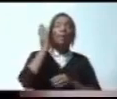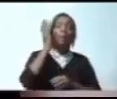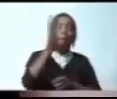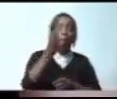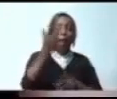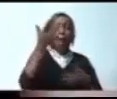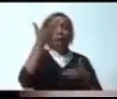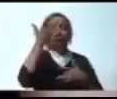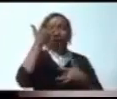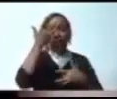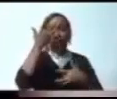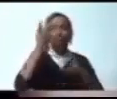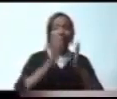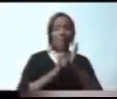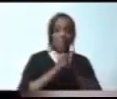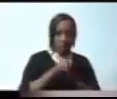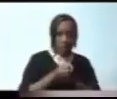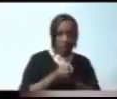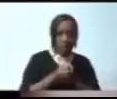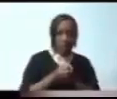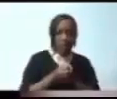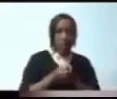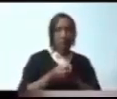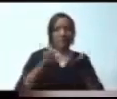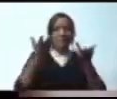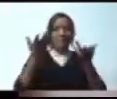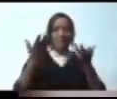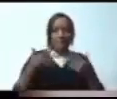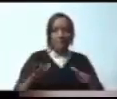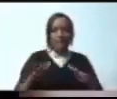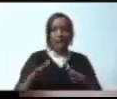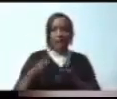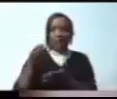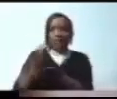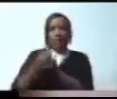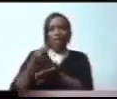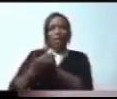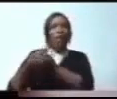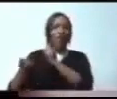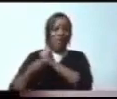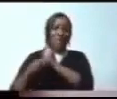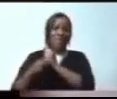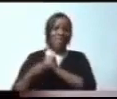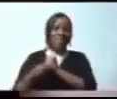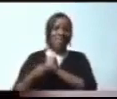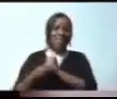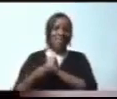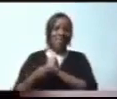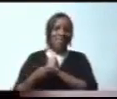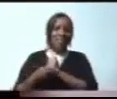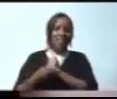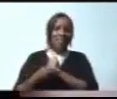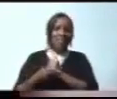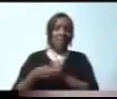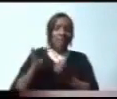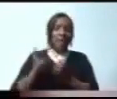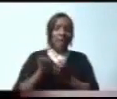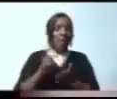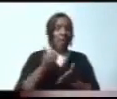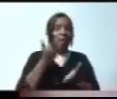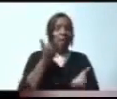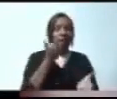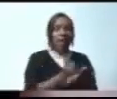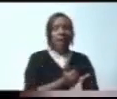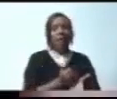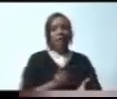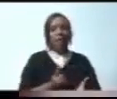más estricto, porque al Estado le sale menos costoso el cuidado preventivo que el cuidado paliativo. ¿Por qué tenemos que